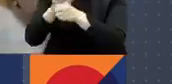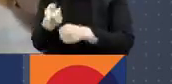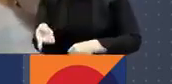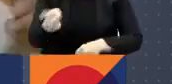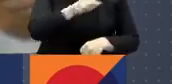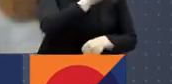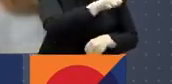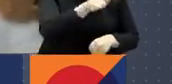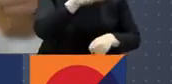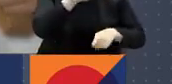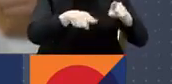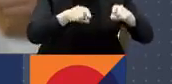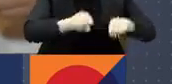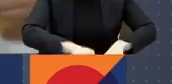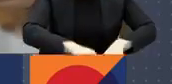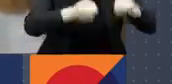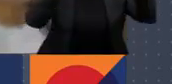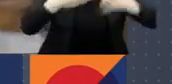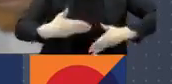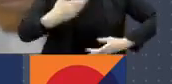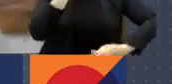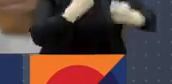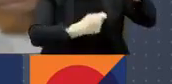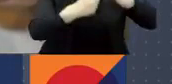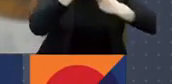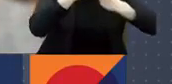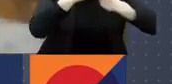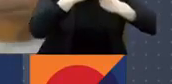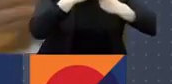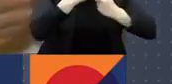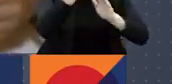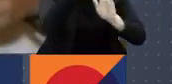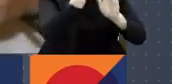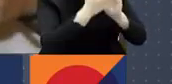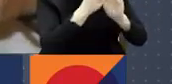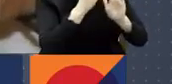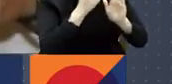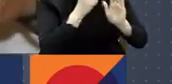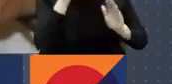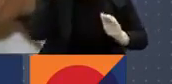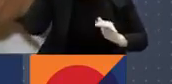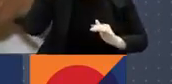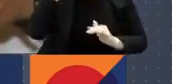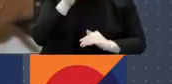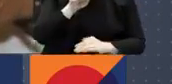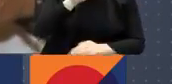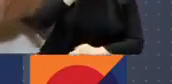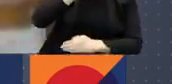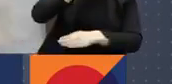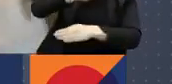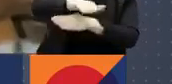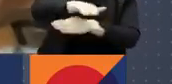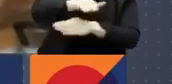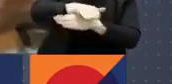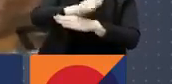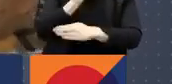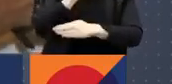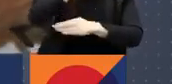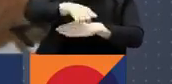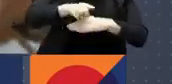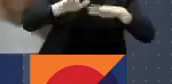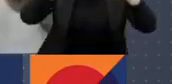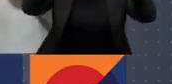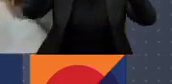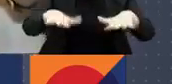la medida. Recordemos que la restricción o el confinamiento estricto inició hoy a partir de la 1 de la tarde y se va a extender hasta el